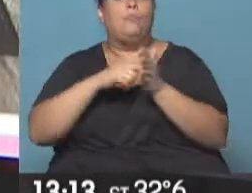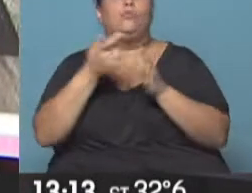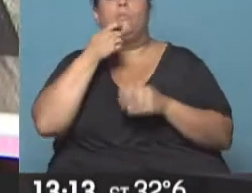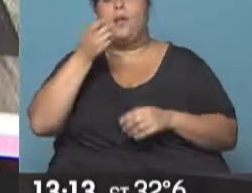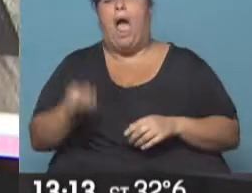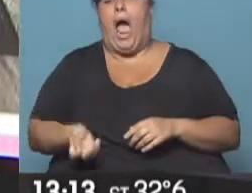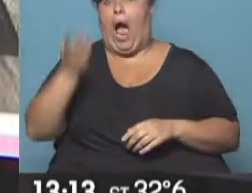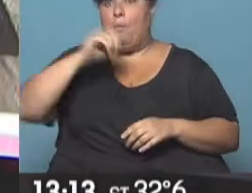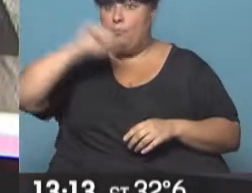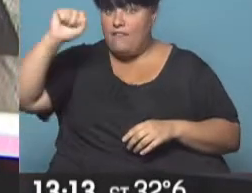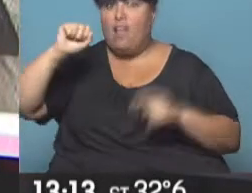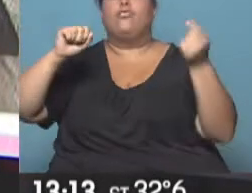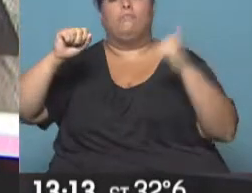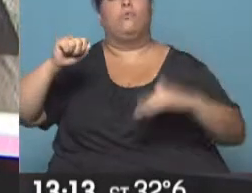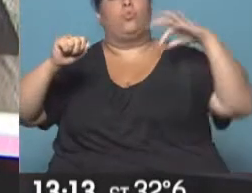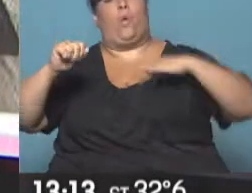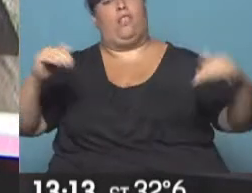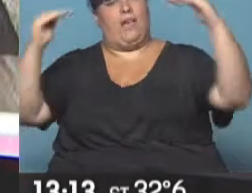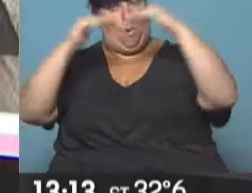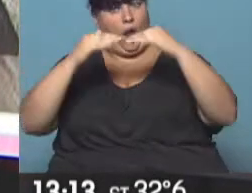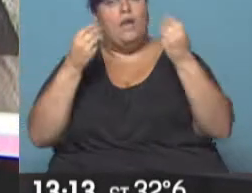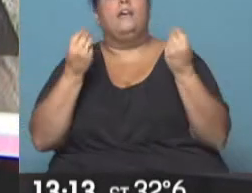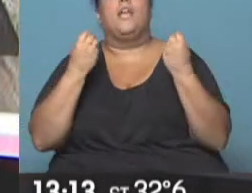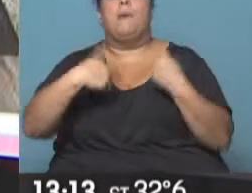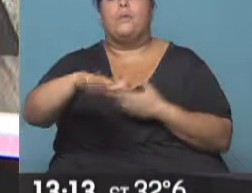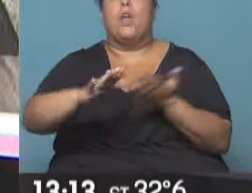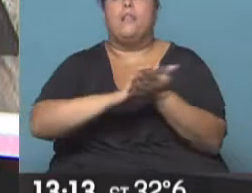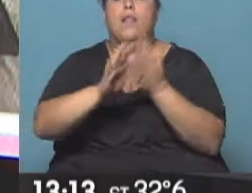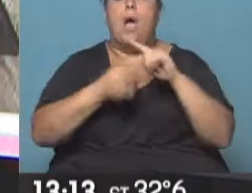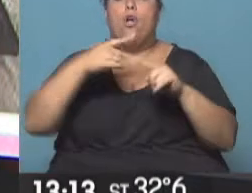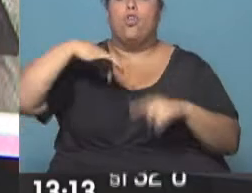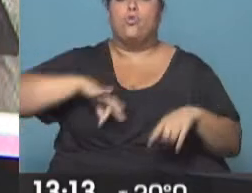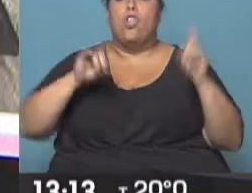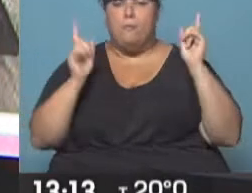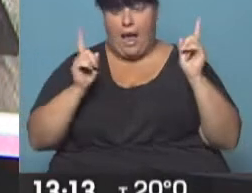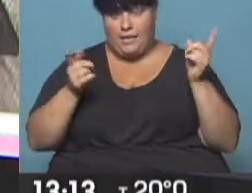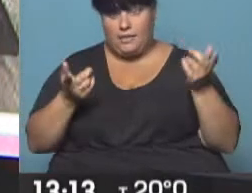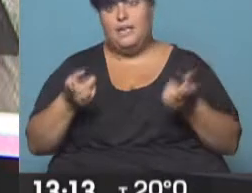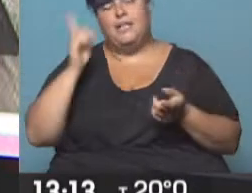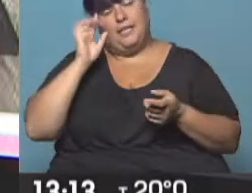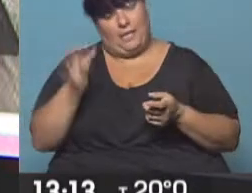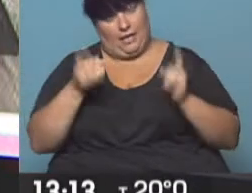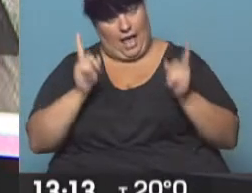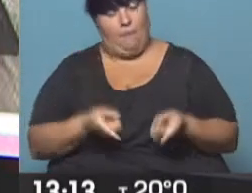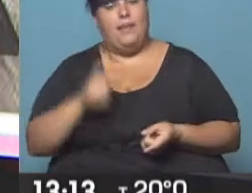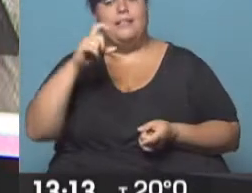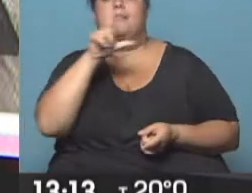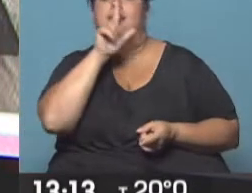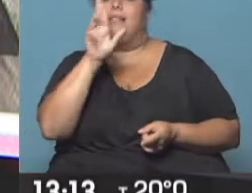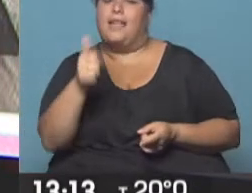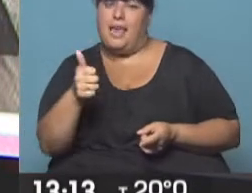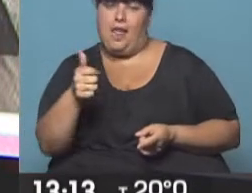gatillo por otro lado qué va a pasar con la negociación salarial docente teniendo en cuenta además que cetera